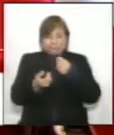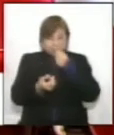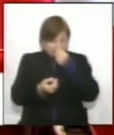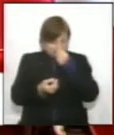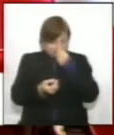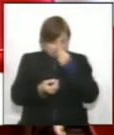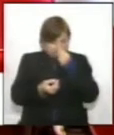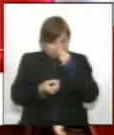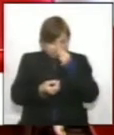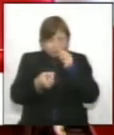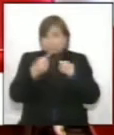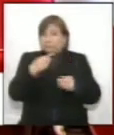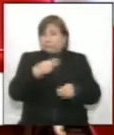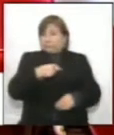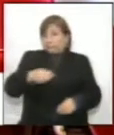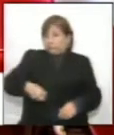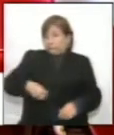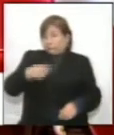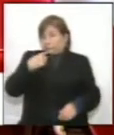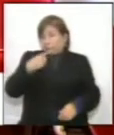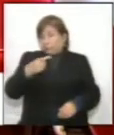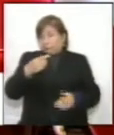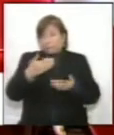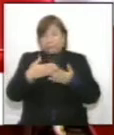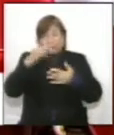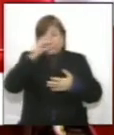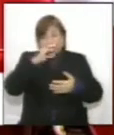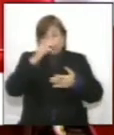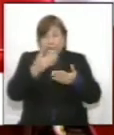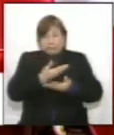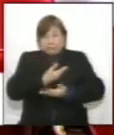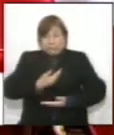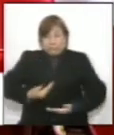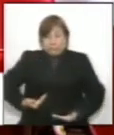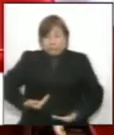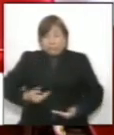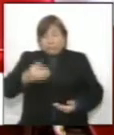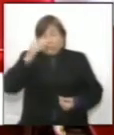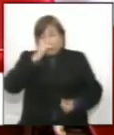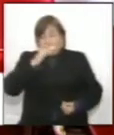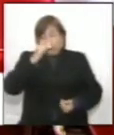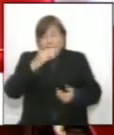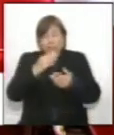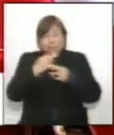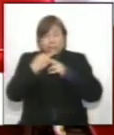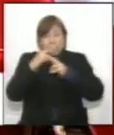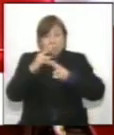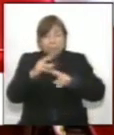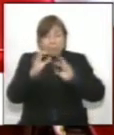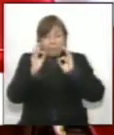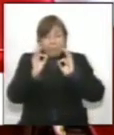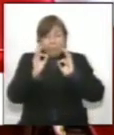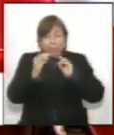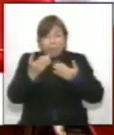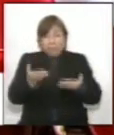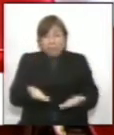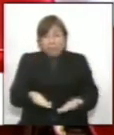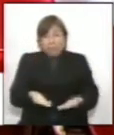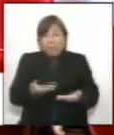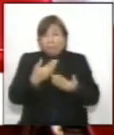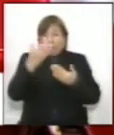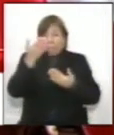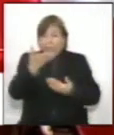del Congreso, en aras de poder buscar la gobernabilidad y buscar los resultados más exitosos para este gobierno, es